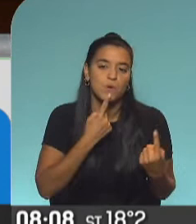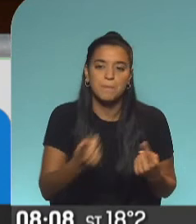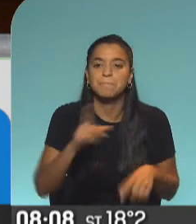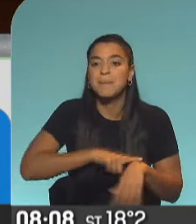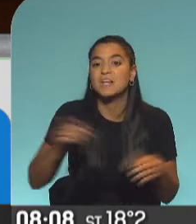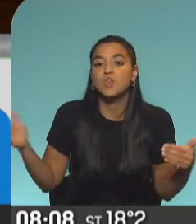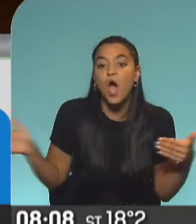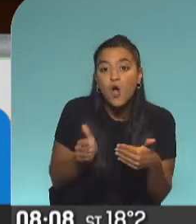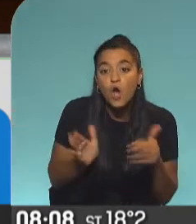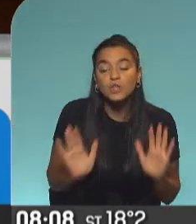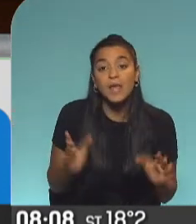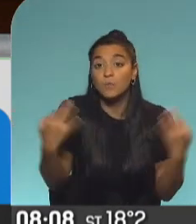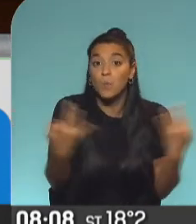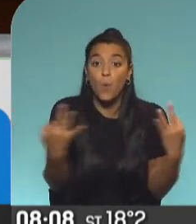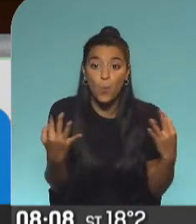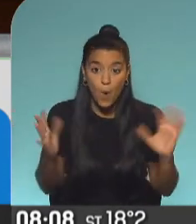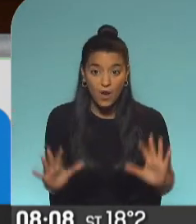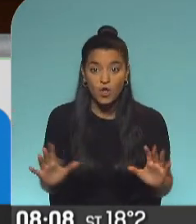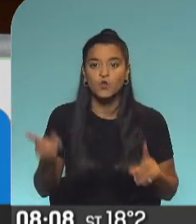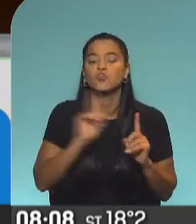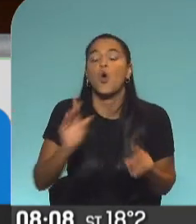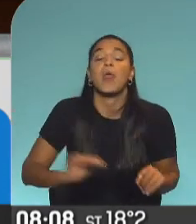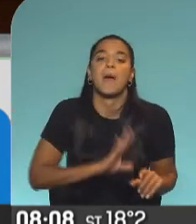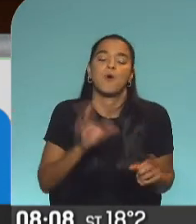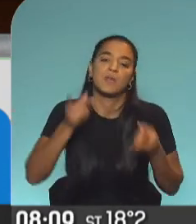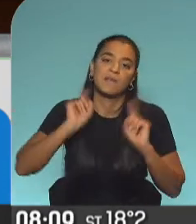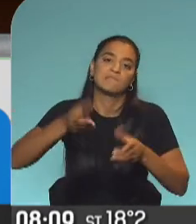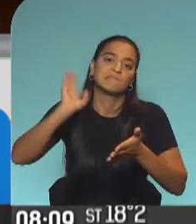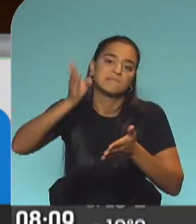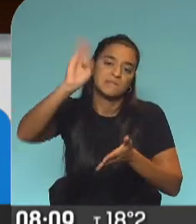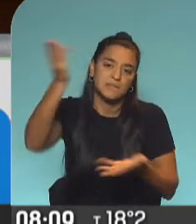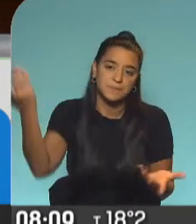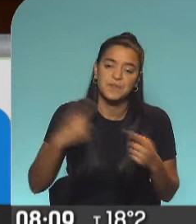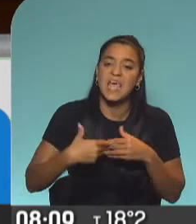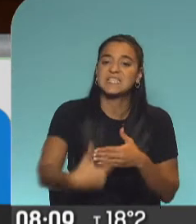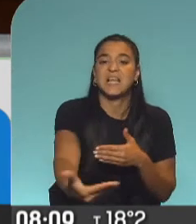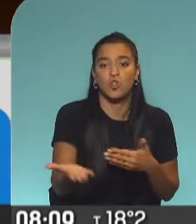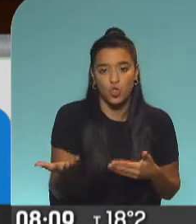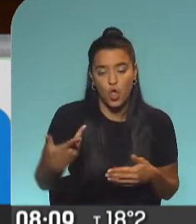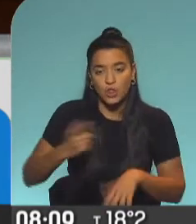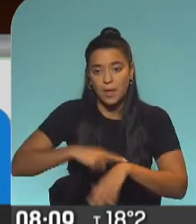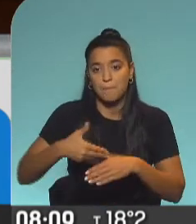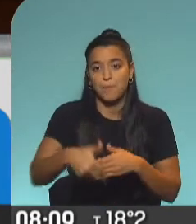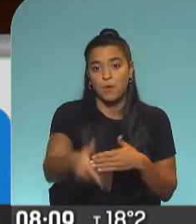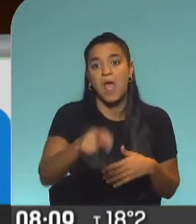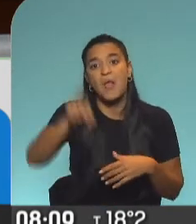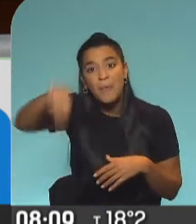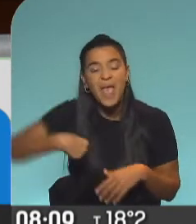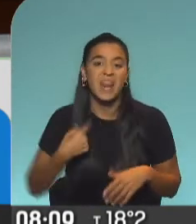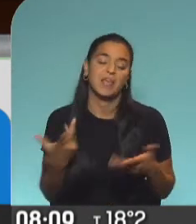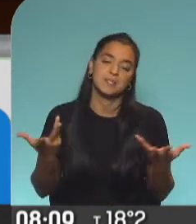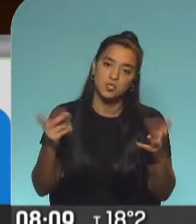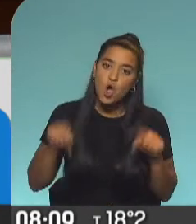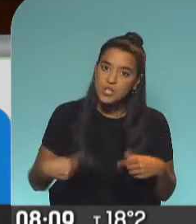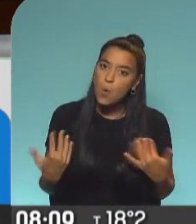hubiera sido efectivo y no enamorarse, como ocurrió, que bueno, se extendió tanto en el tiempo que dejó las secuelas. Insisto